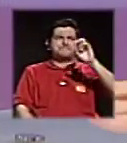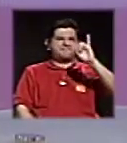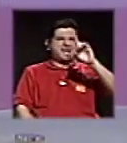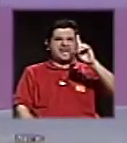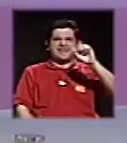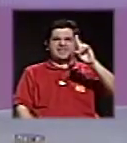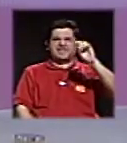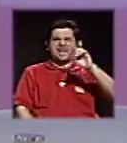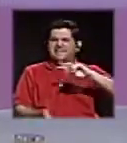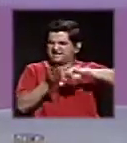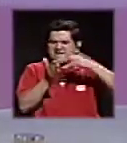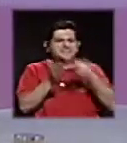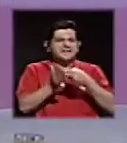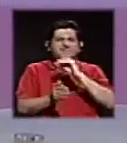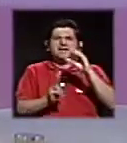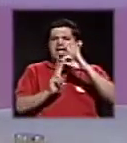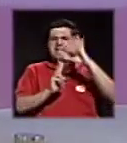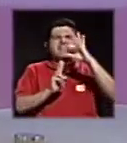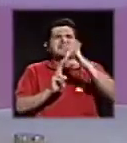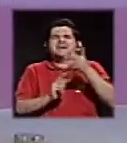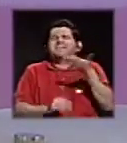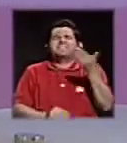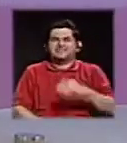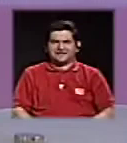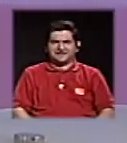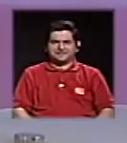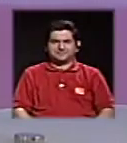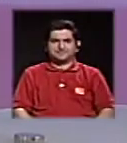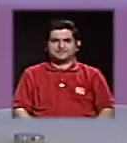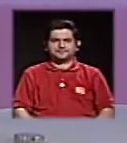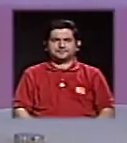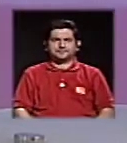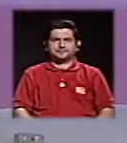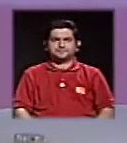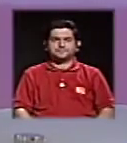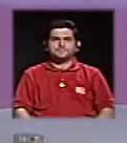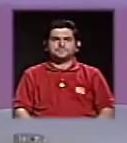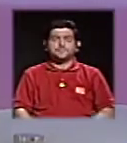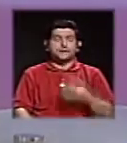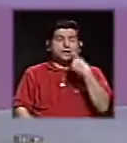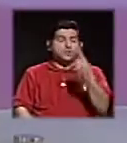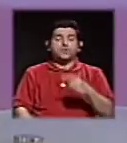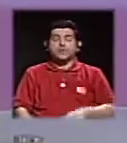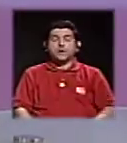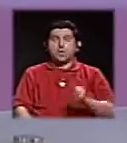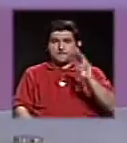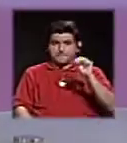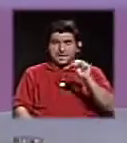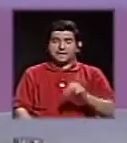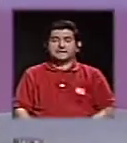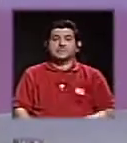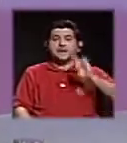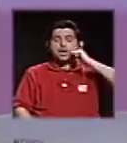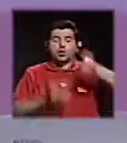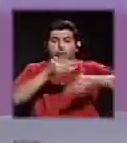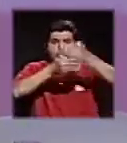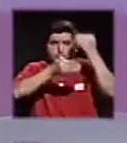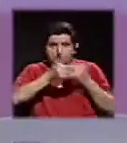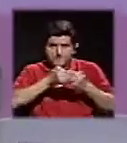trata de la paridad crearte una habilidad pero claro bueno él como decía marta en el código anterior